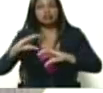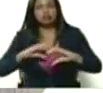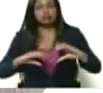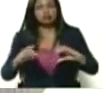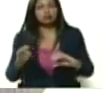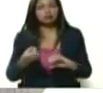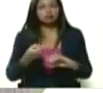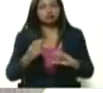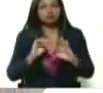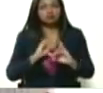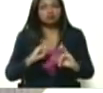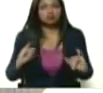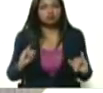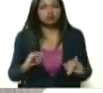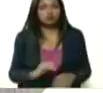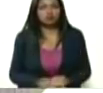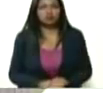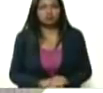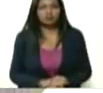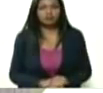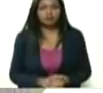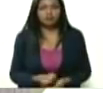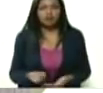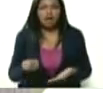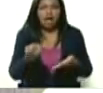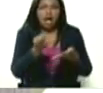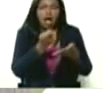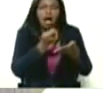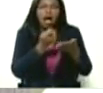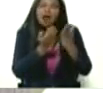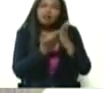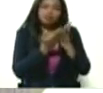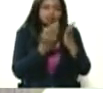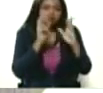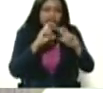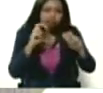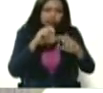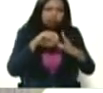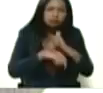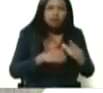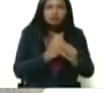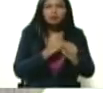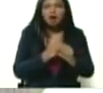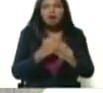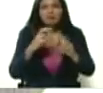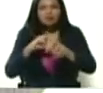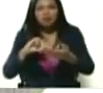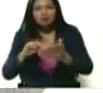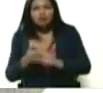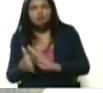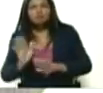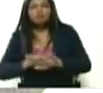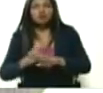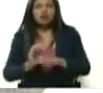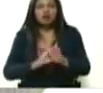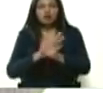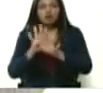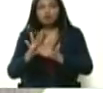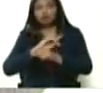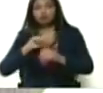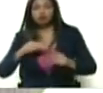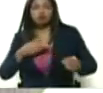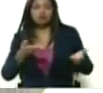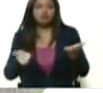ya abocado al estudio de esos trabajos y, bueno, a través de los protocolos de